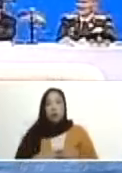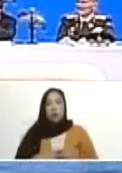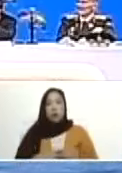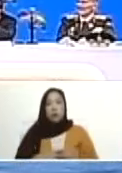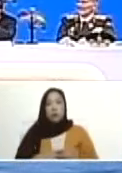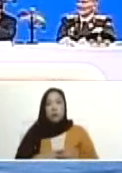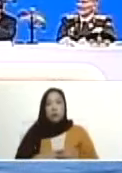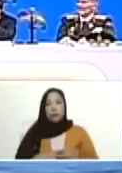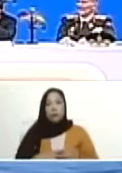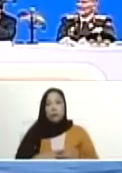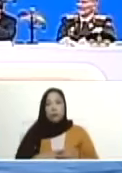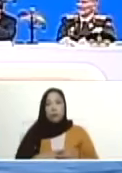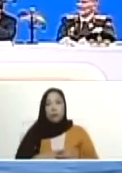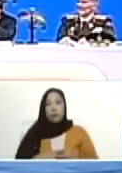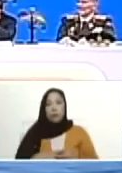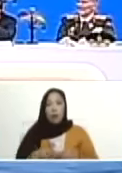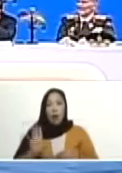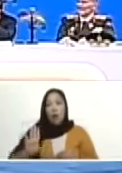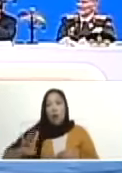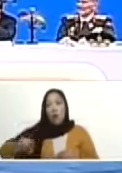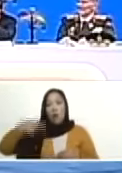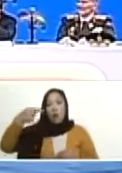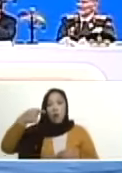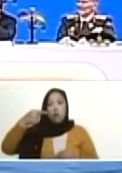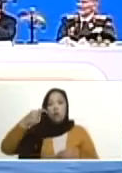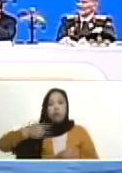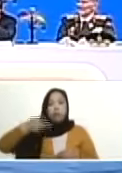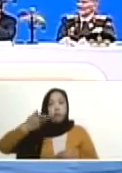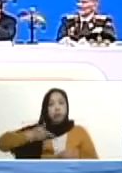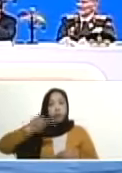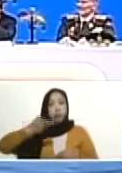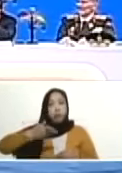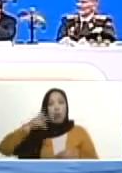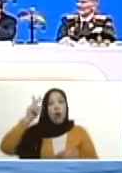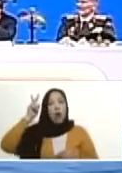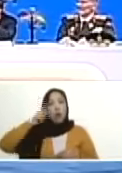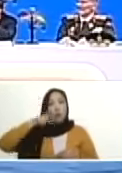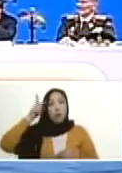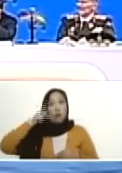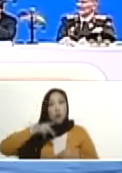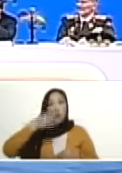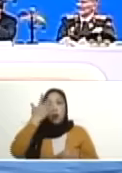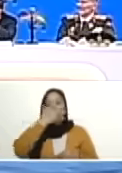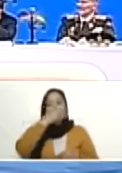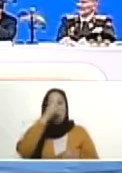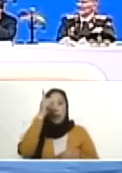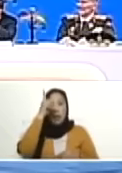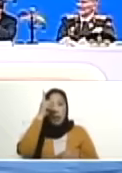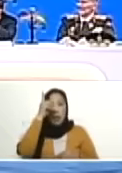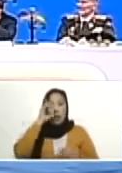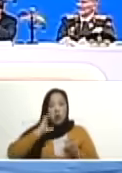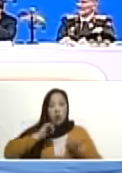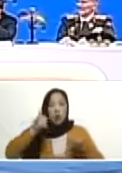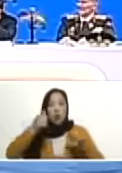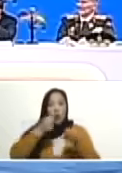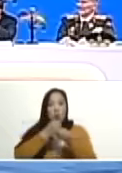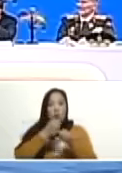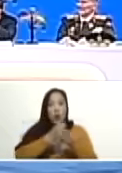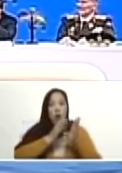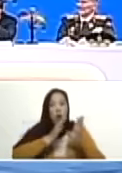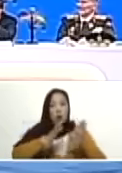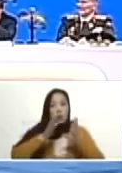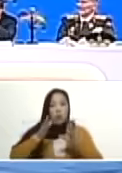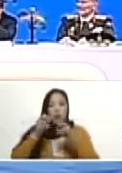Ese es un hecho de primer orden, profesor Moncada, profesora Delcy, surgimiento de la Organización de